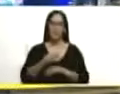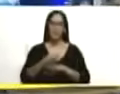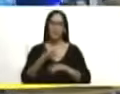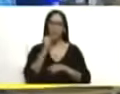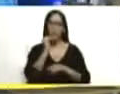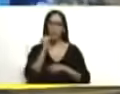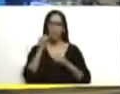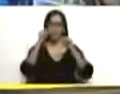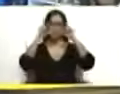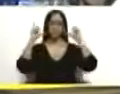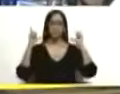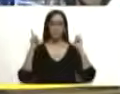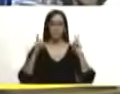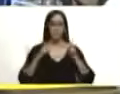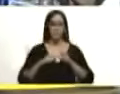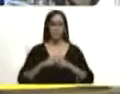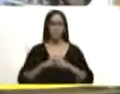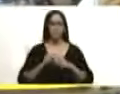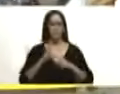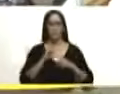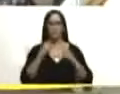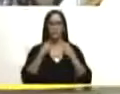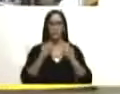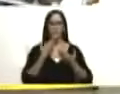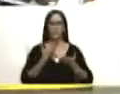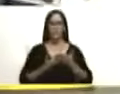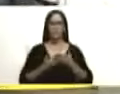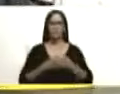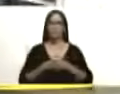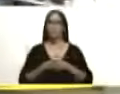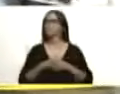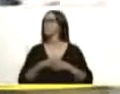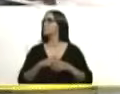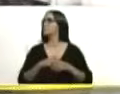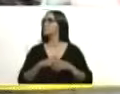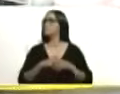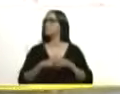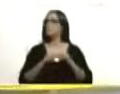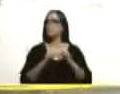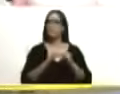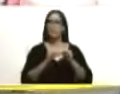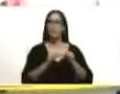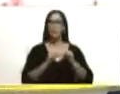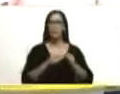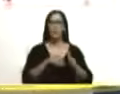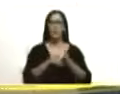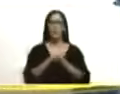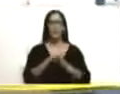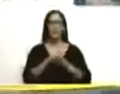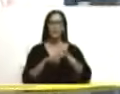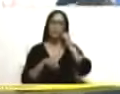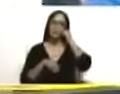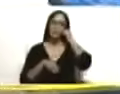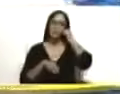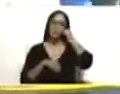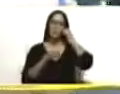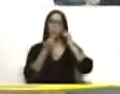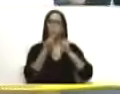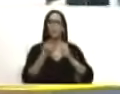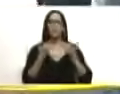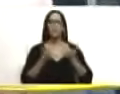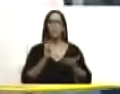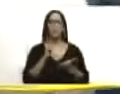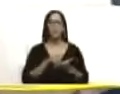locos. No se lo pierdan, gracias. Gracias a usted, presidente. Bueno, seguimos adelante, Delcy. ¿Qué más sí, presidente. Bueno, ya llegamos al método